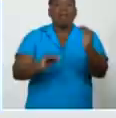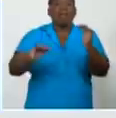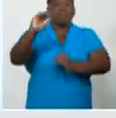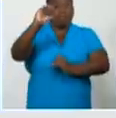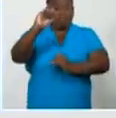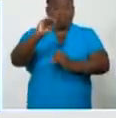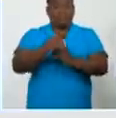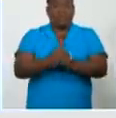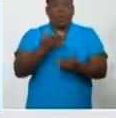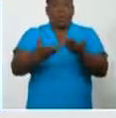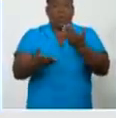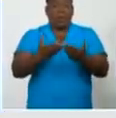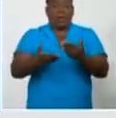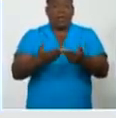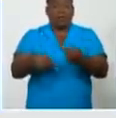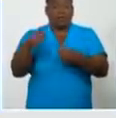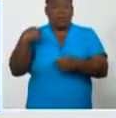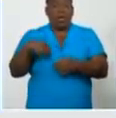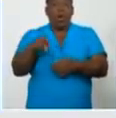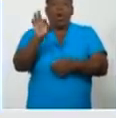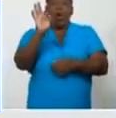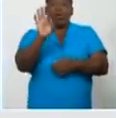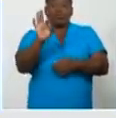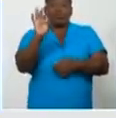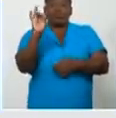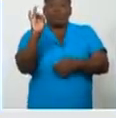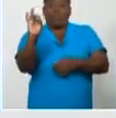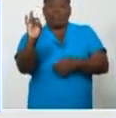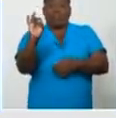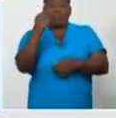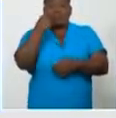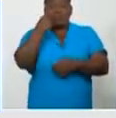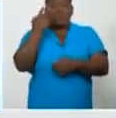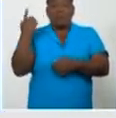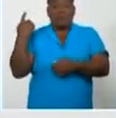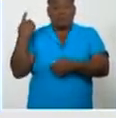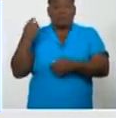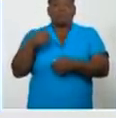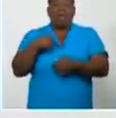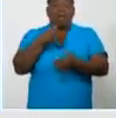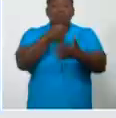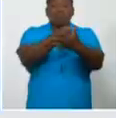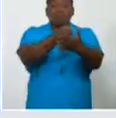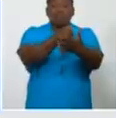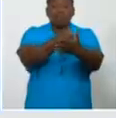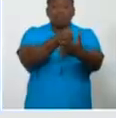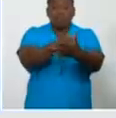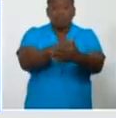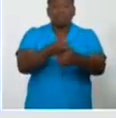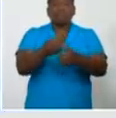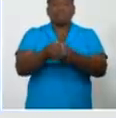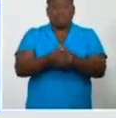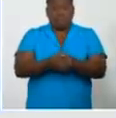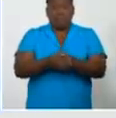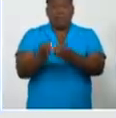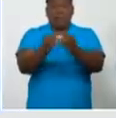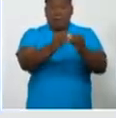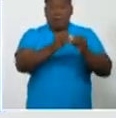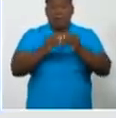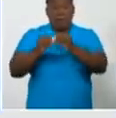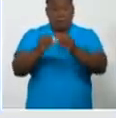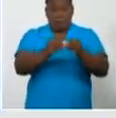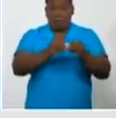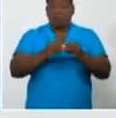anterior, 87, evidencia que está teniendo y está enfrentando una transmisión